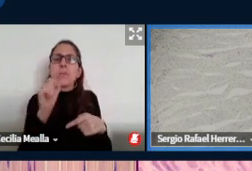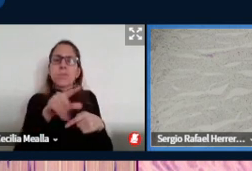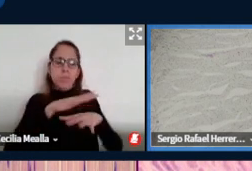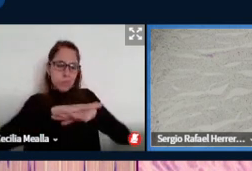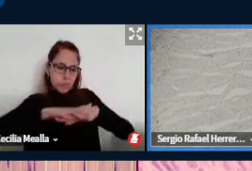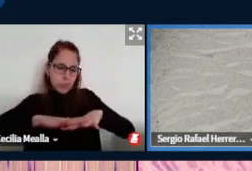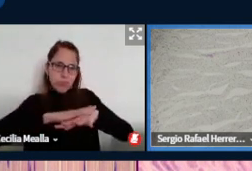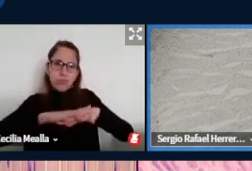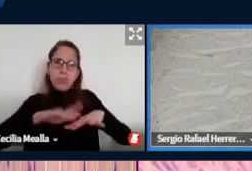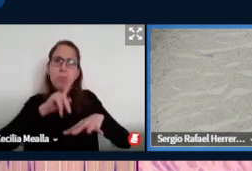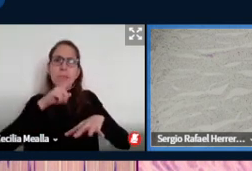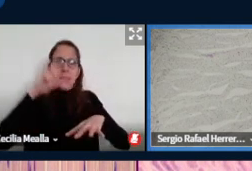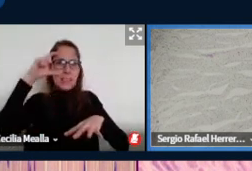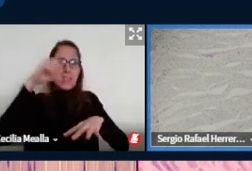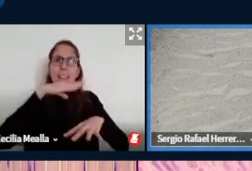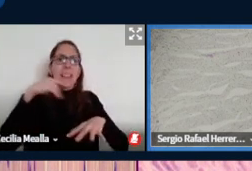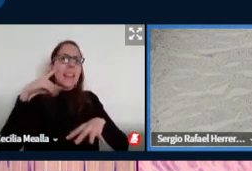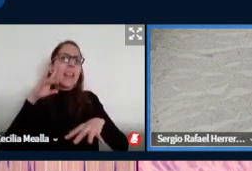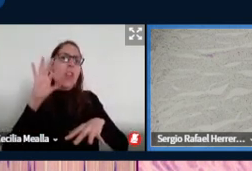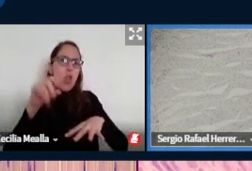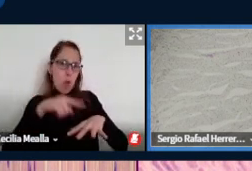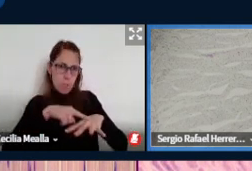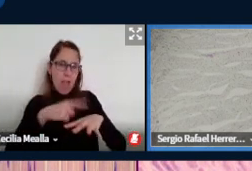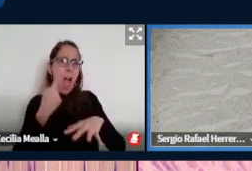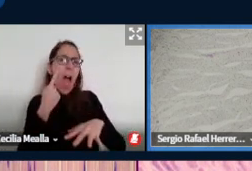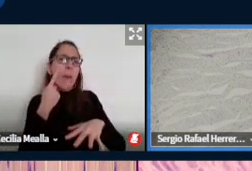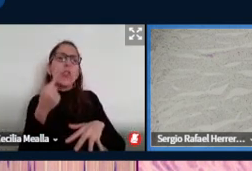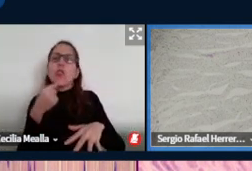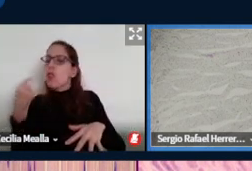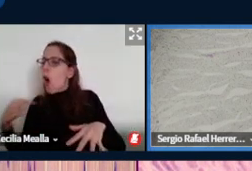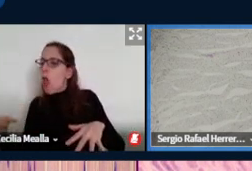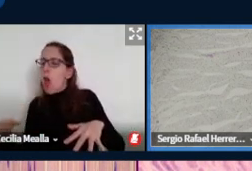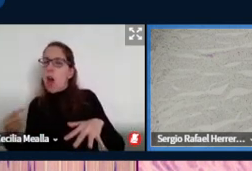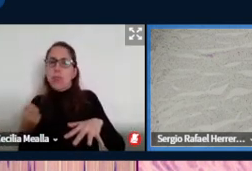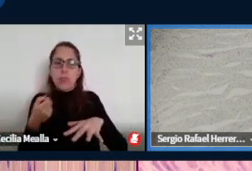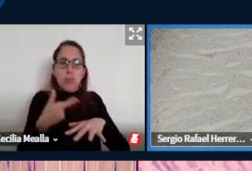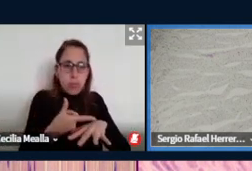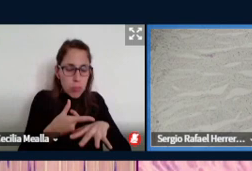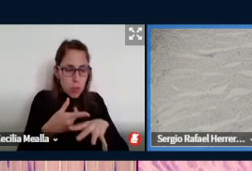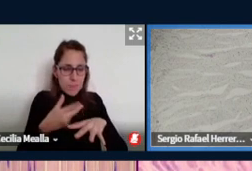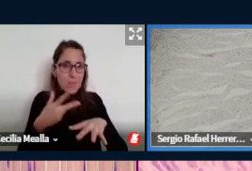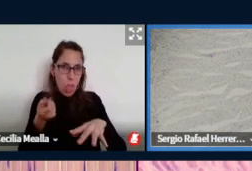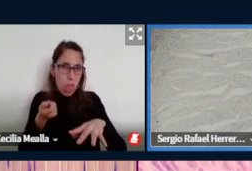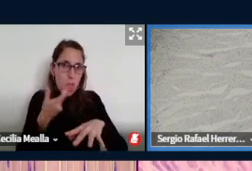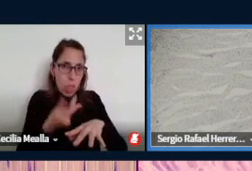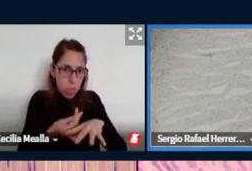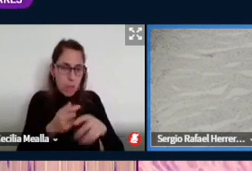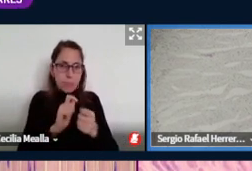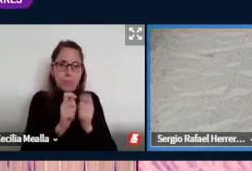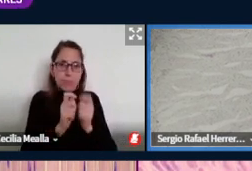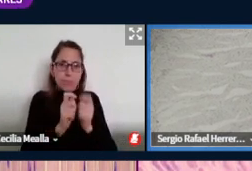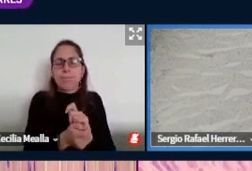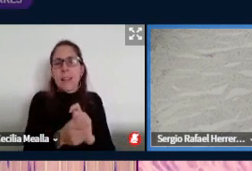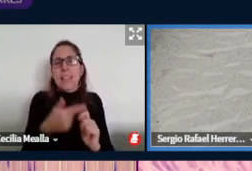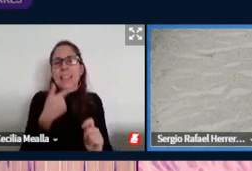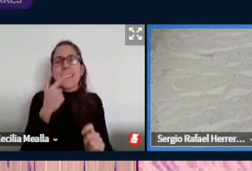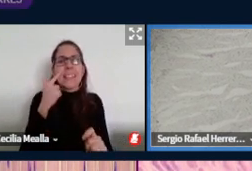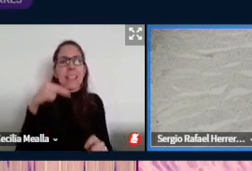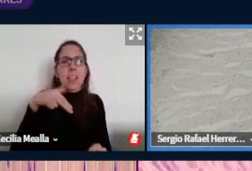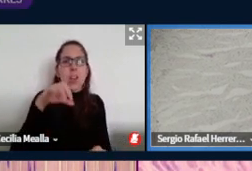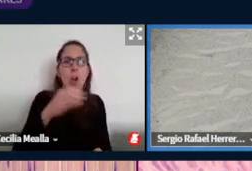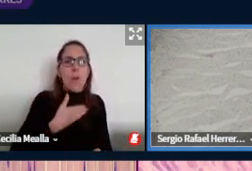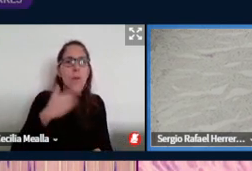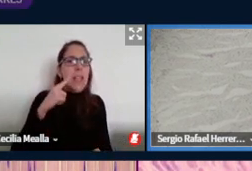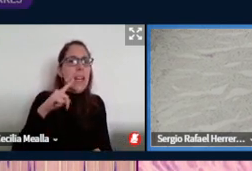quieren, la tinción, ¿sí? Vamos a ver que es un tejido que se colea de forma acidófila o eosinofílica,